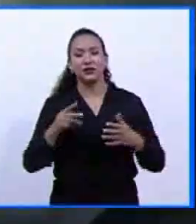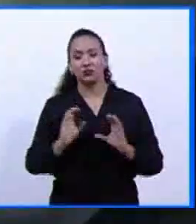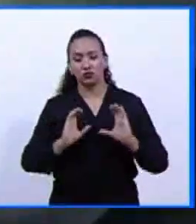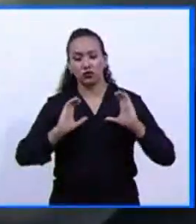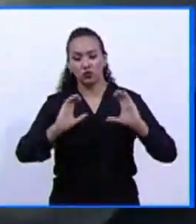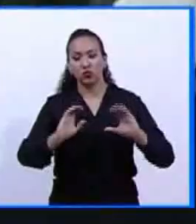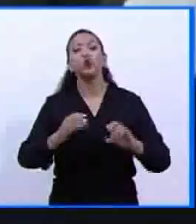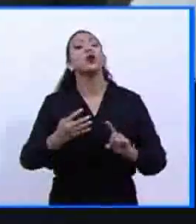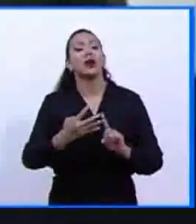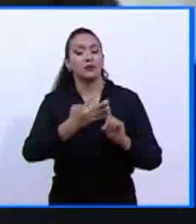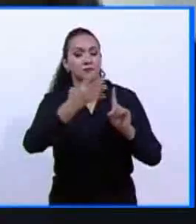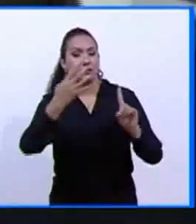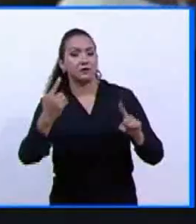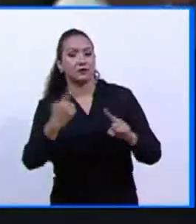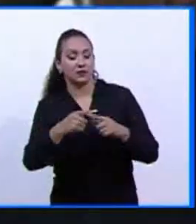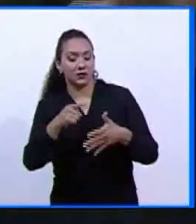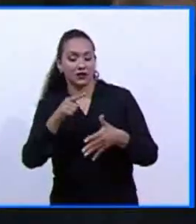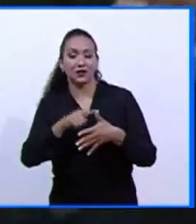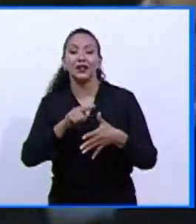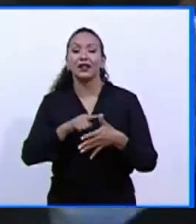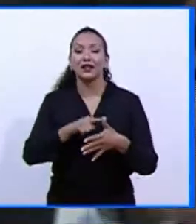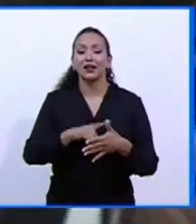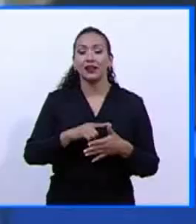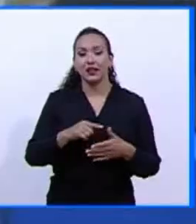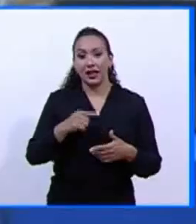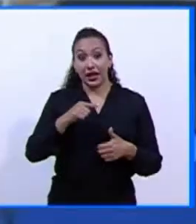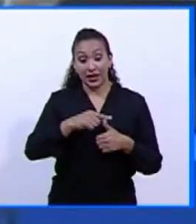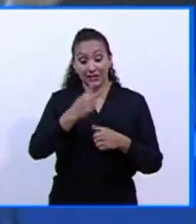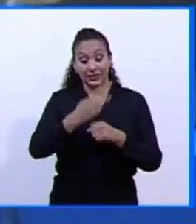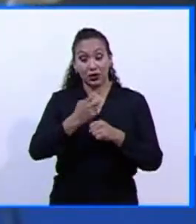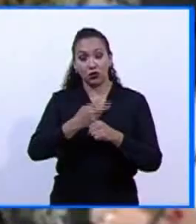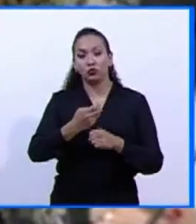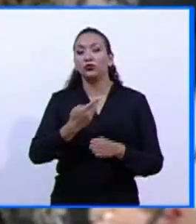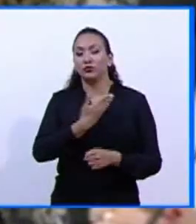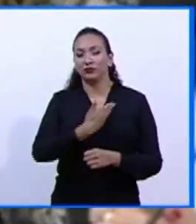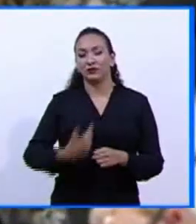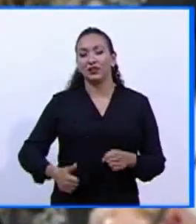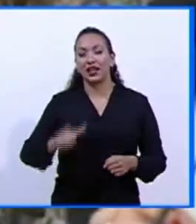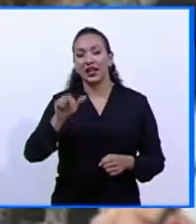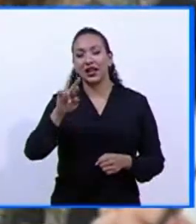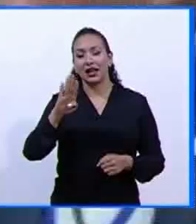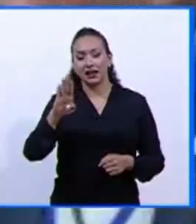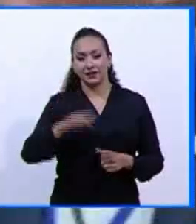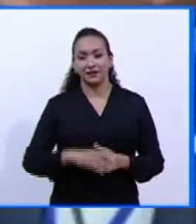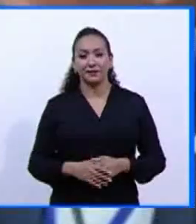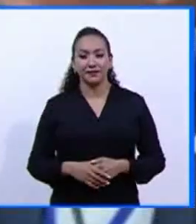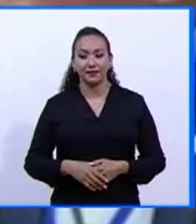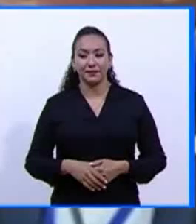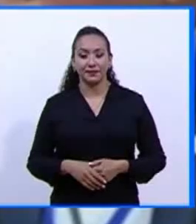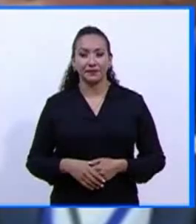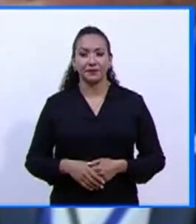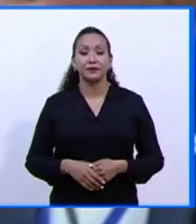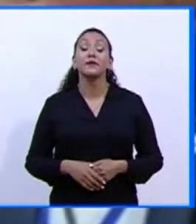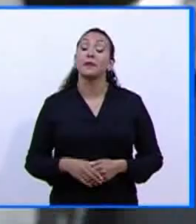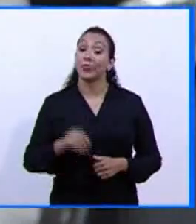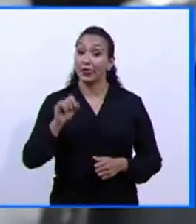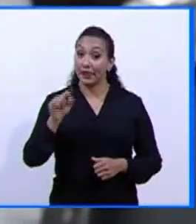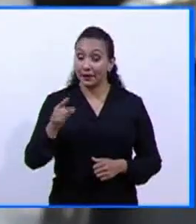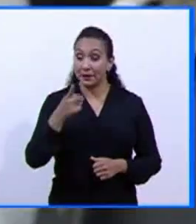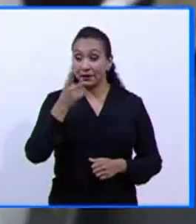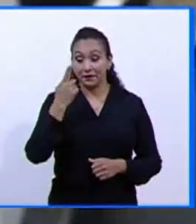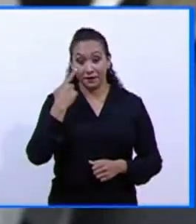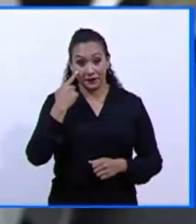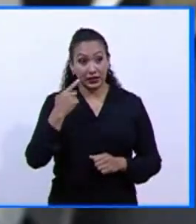LGBTI estará a cargo del comisionado y segundo vicepresidente Arif Vulcan. Cabe destacar que en